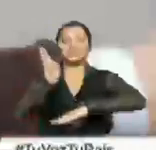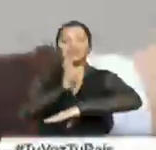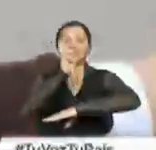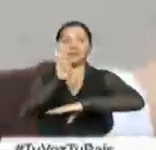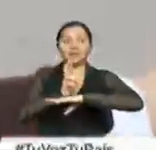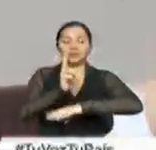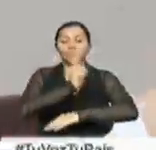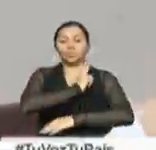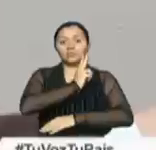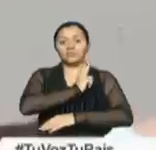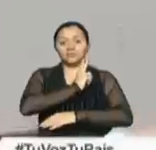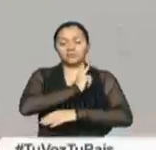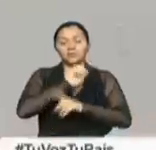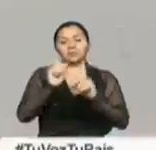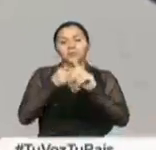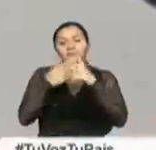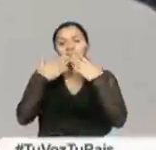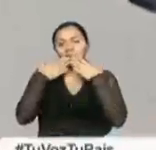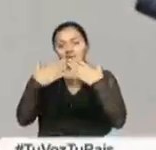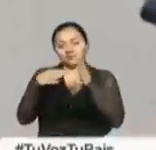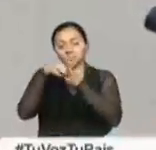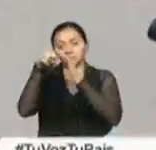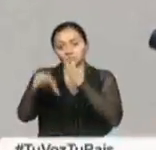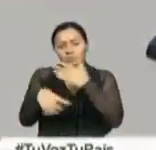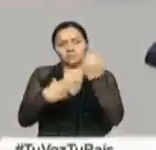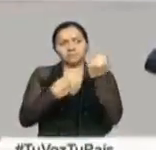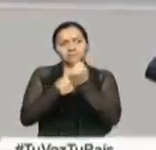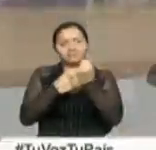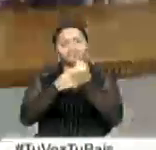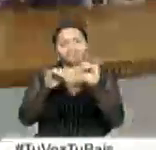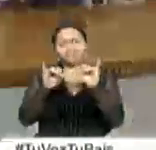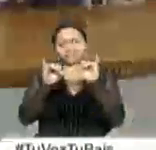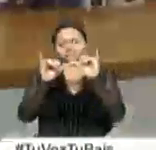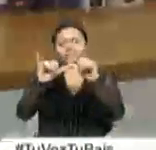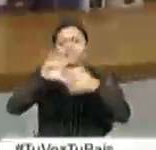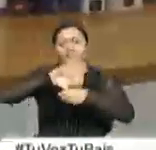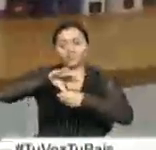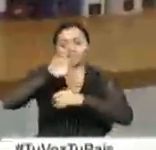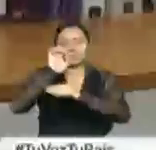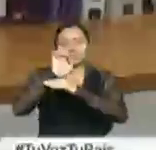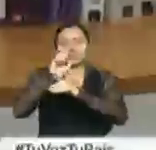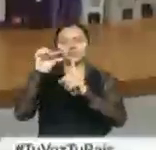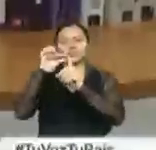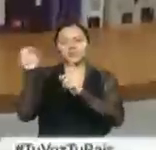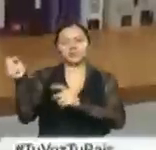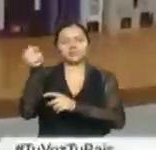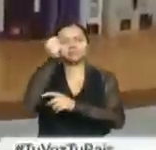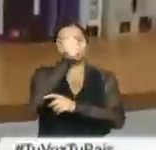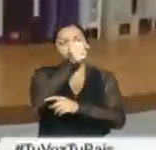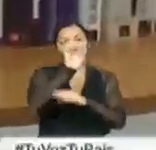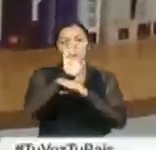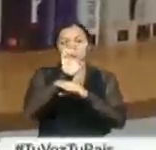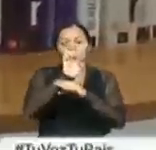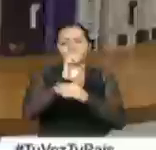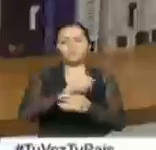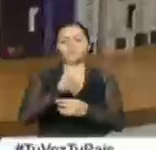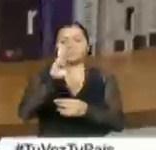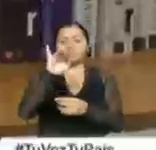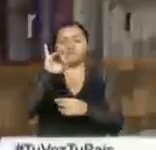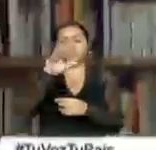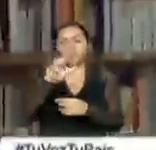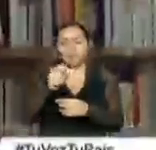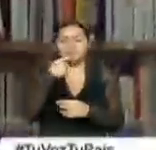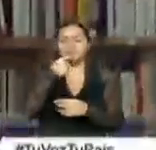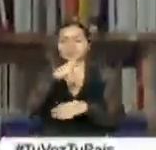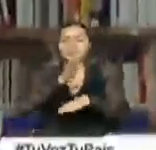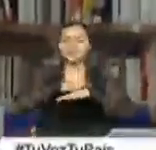universidad, después de agradecer esta donación y apoyo permanente de la embajada, se dio la palabra al embajador ecuatoriano José María Borja, quien